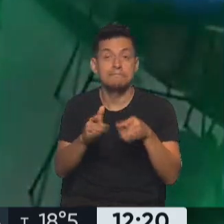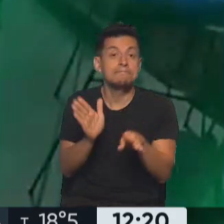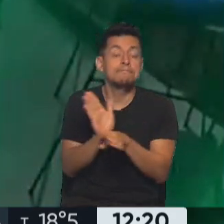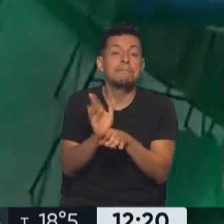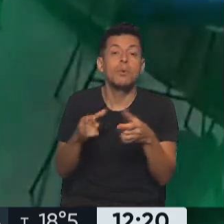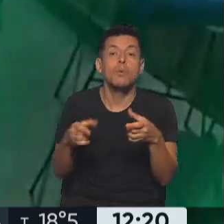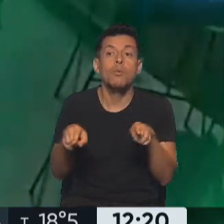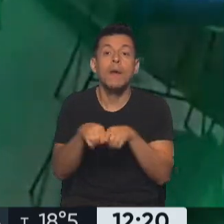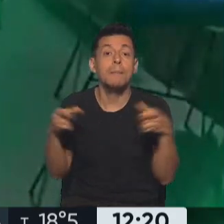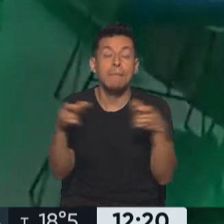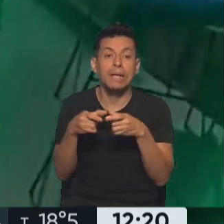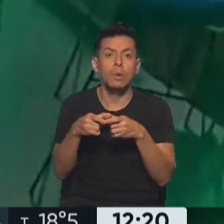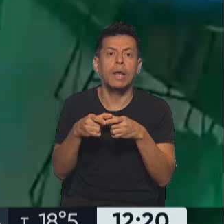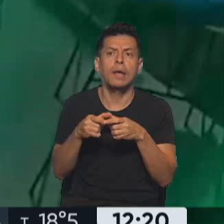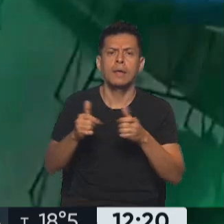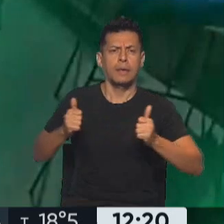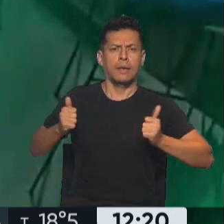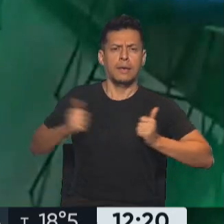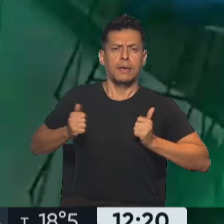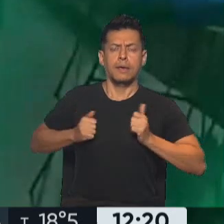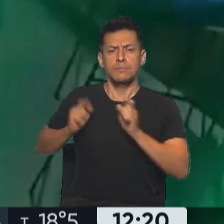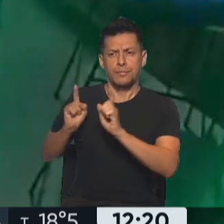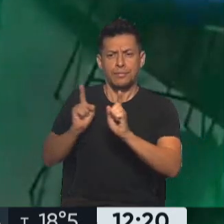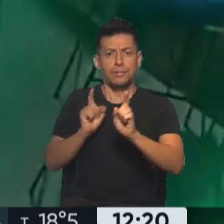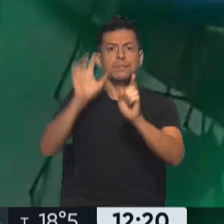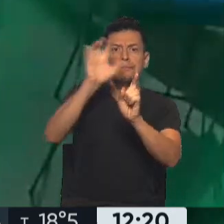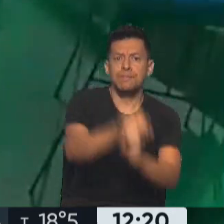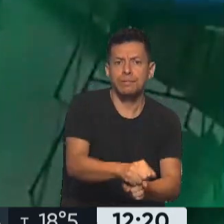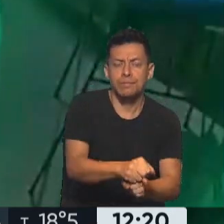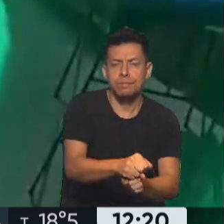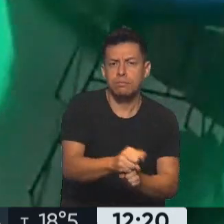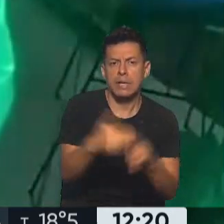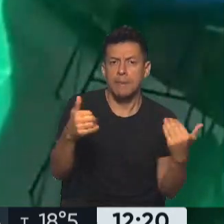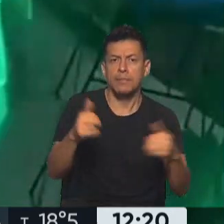correr, agarrarlo al tipo y reducirlo en un solo movimiento.